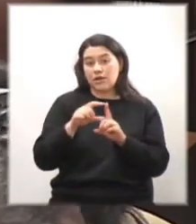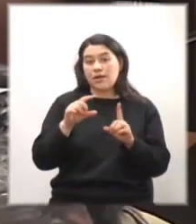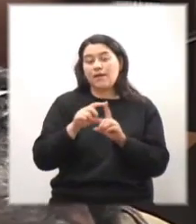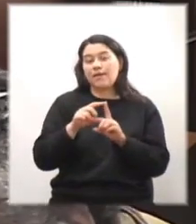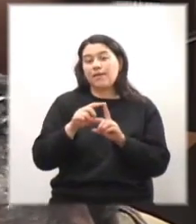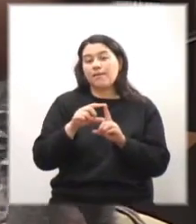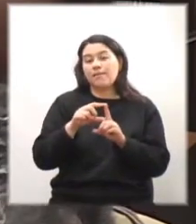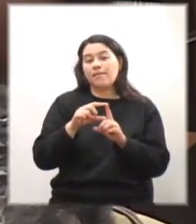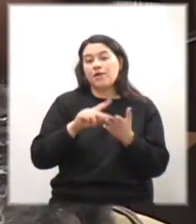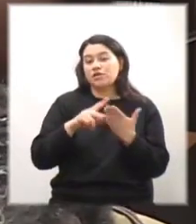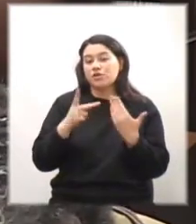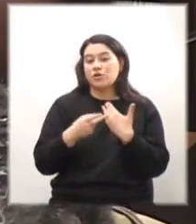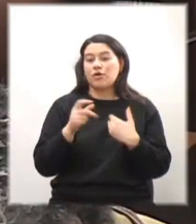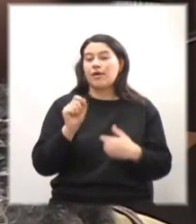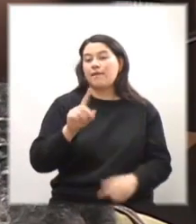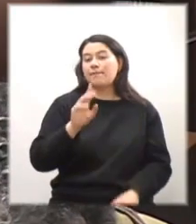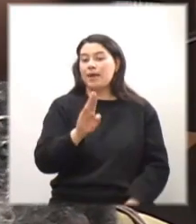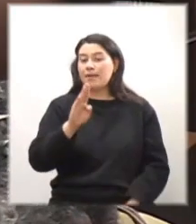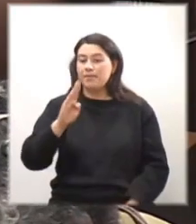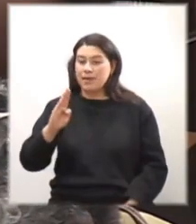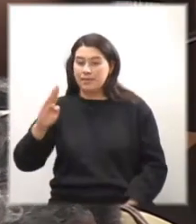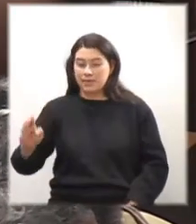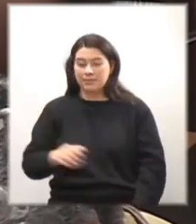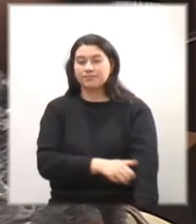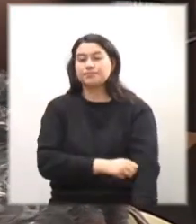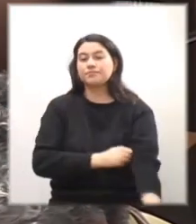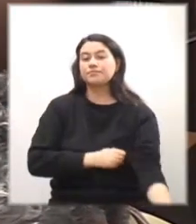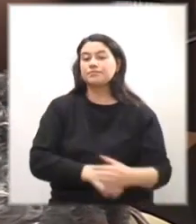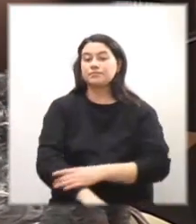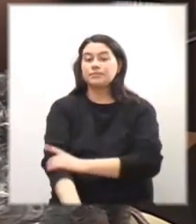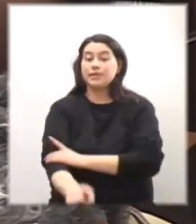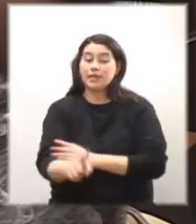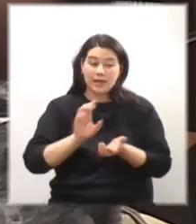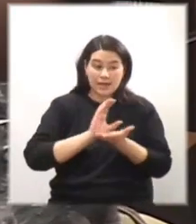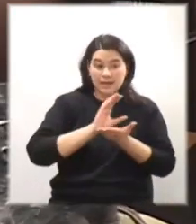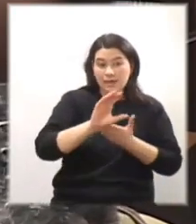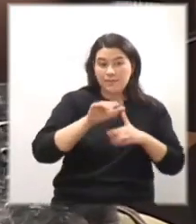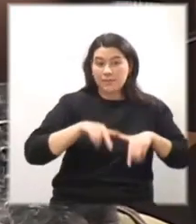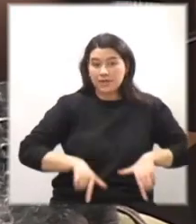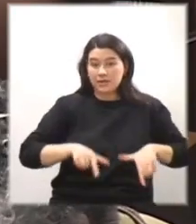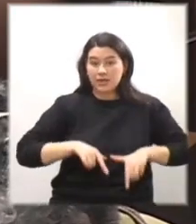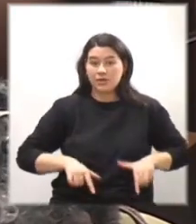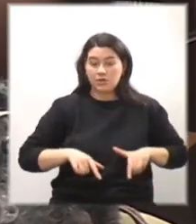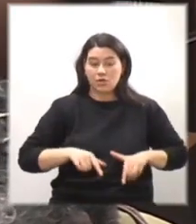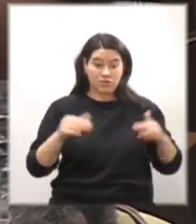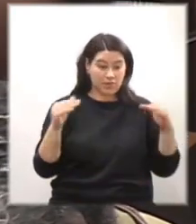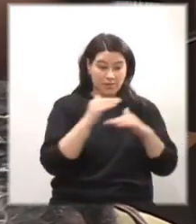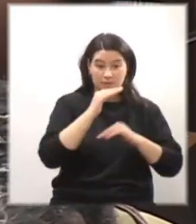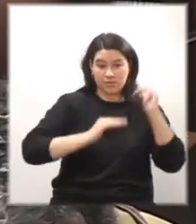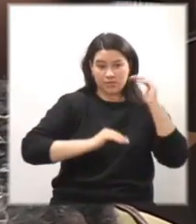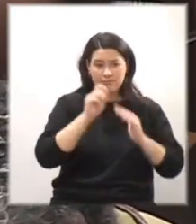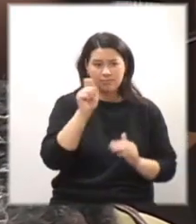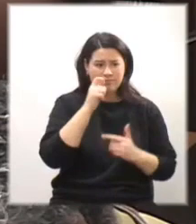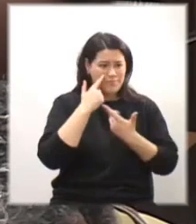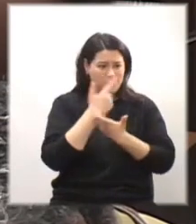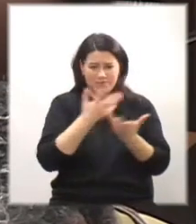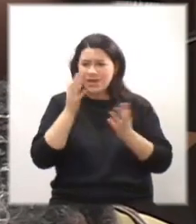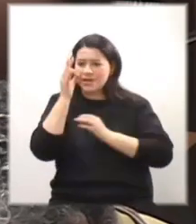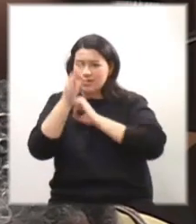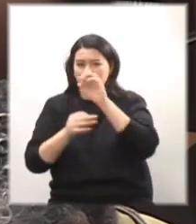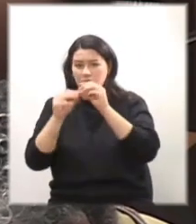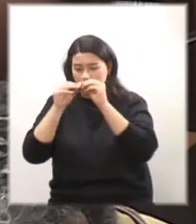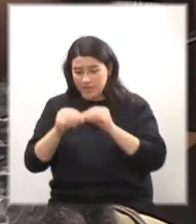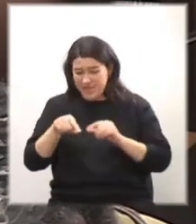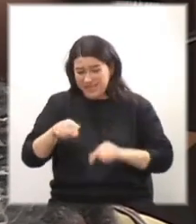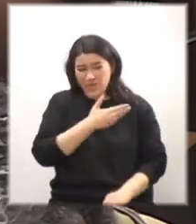PPP. Justamente esta asignación del Ministerio de Transporte deja claramente en evidencia que las rendiciones de